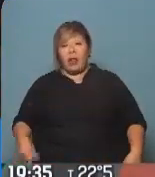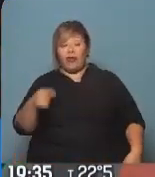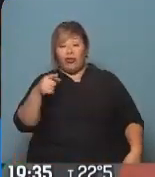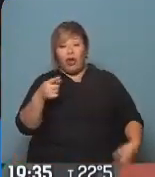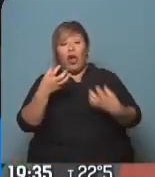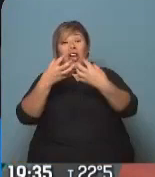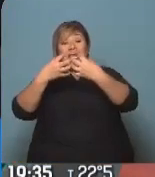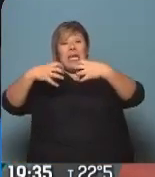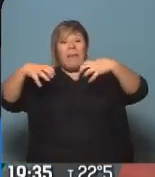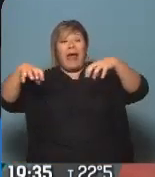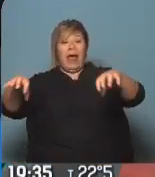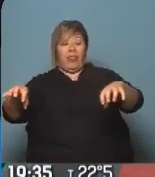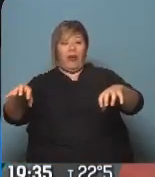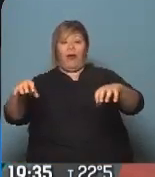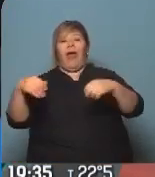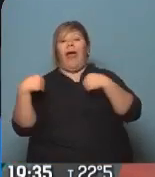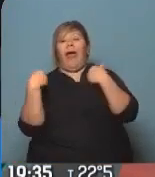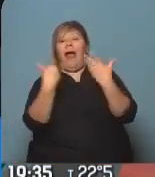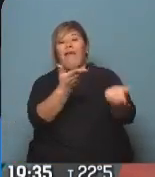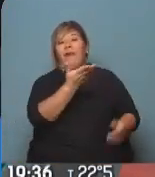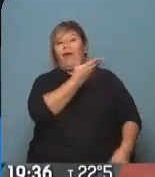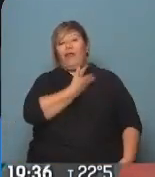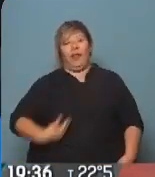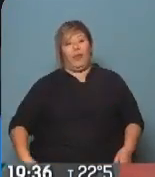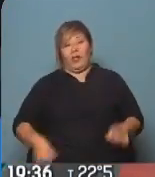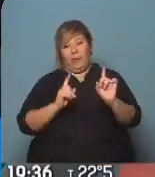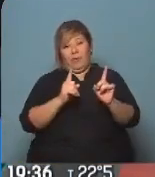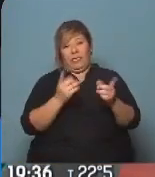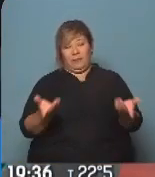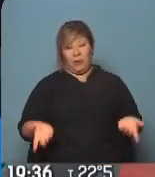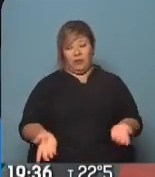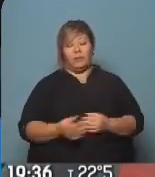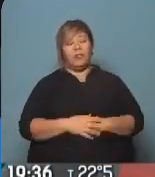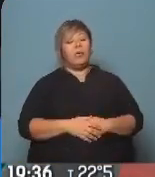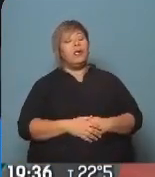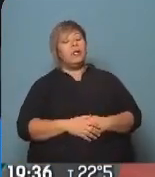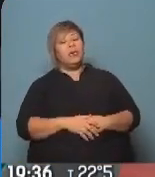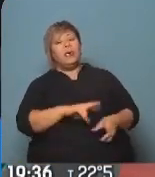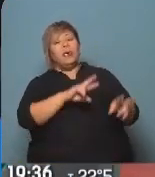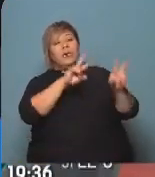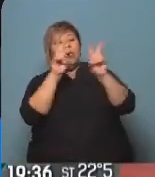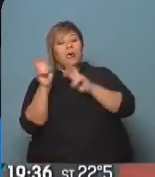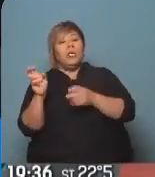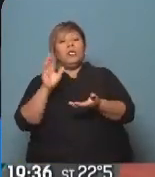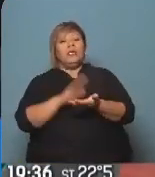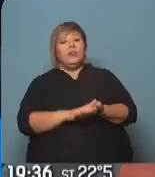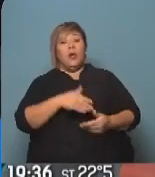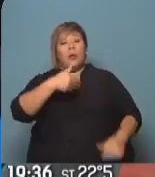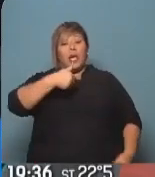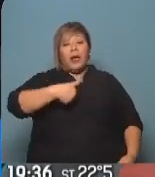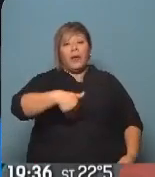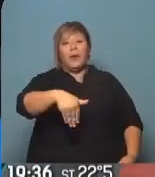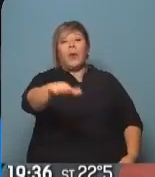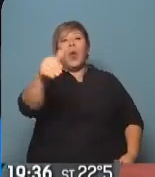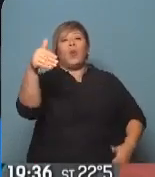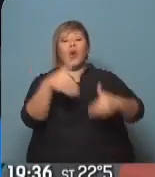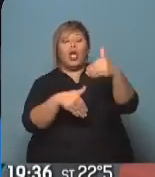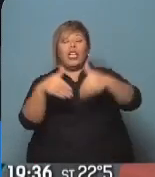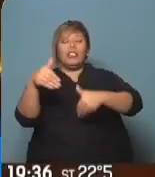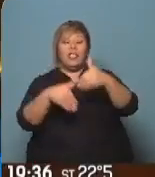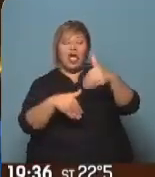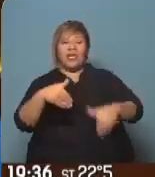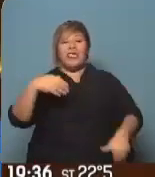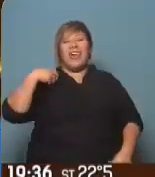Falta todavía, pero ¿cómo analizan el plano de lo que está sucediendo en este momento en la sociedad de cara a lo que serán las elecciones generales presidenciales de